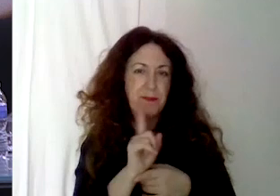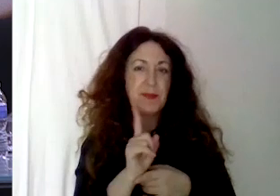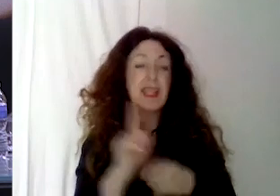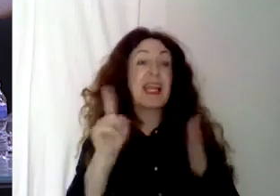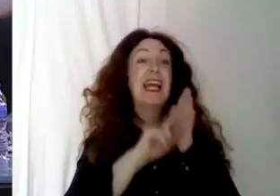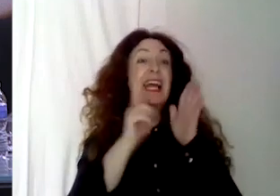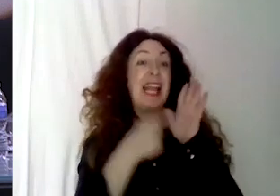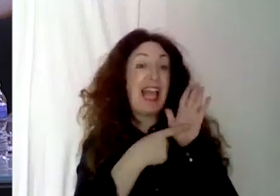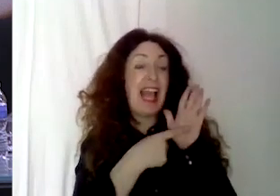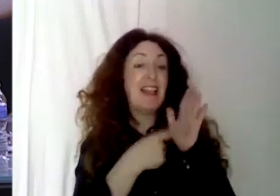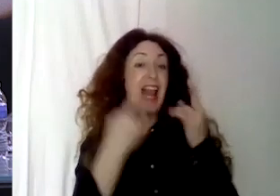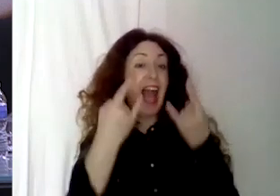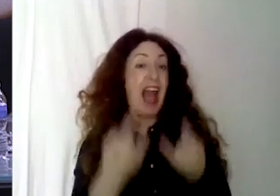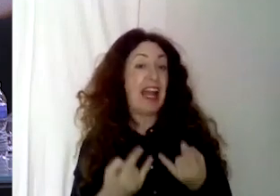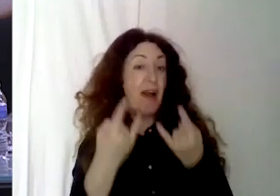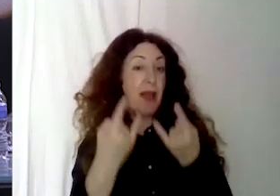gravedad